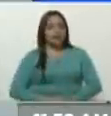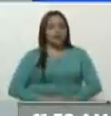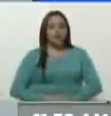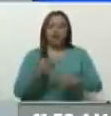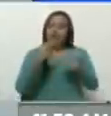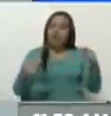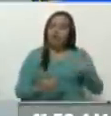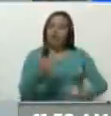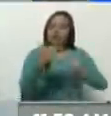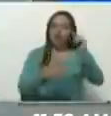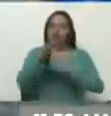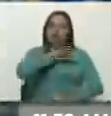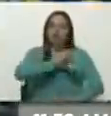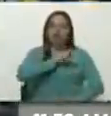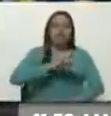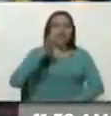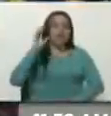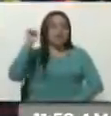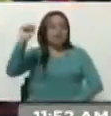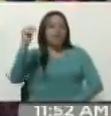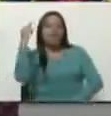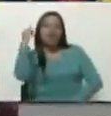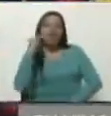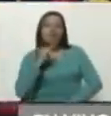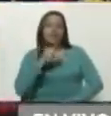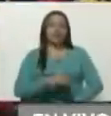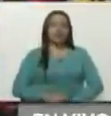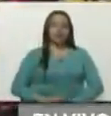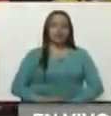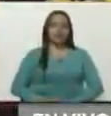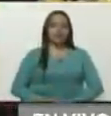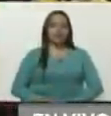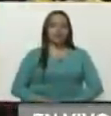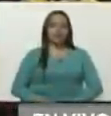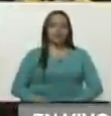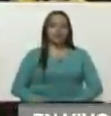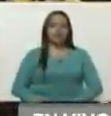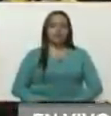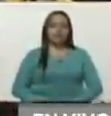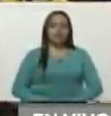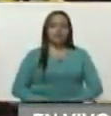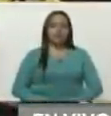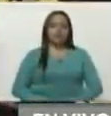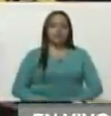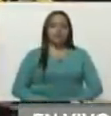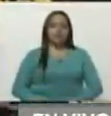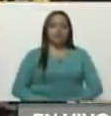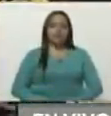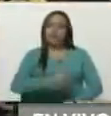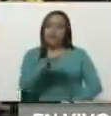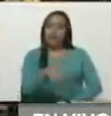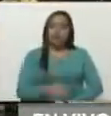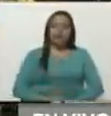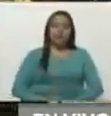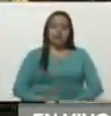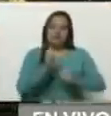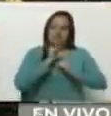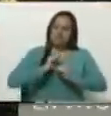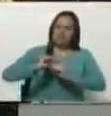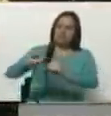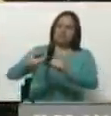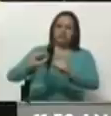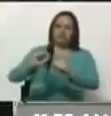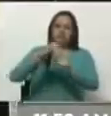construcción del socialismo bolivariano. Y por si no quedara claro, coma, la lucha